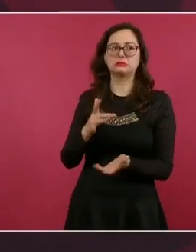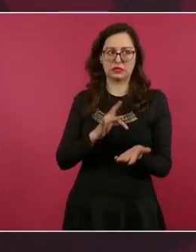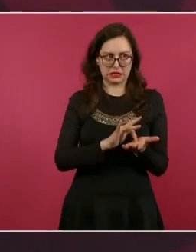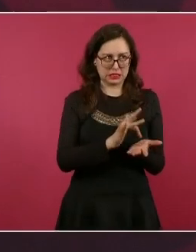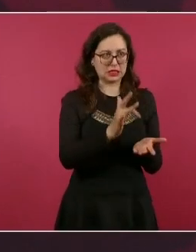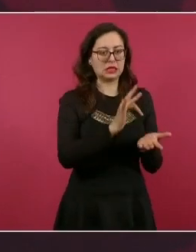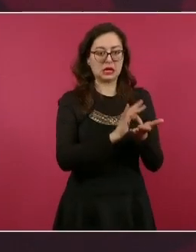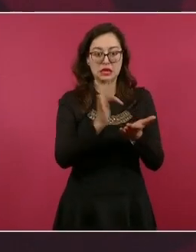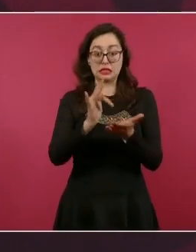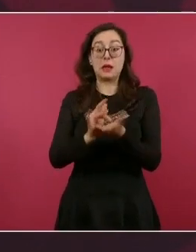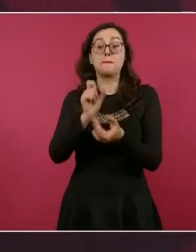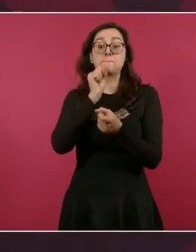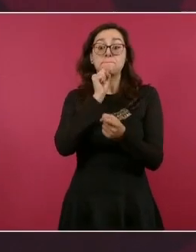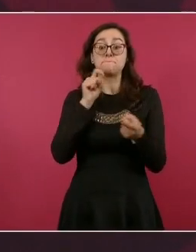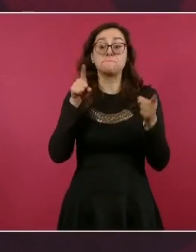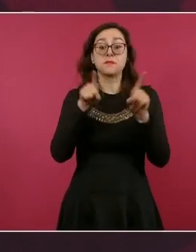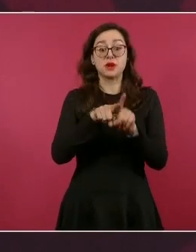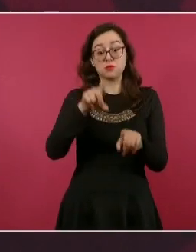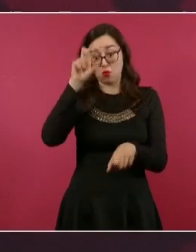países de Europa,